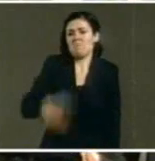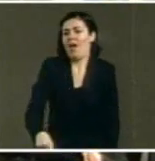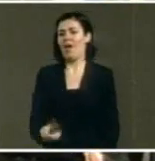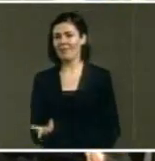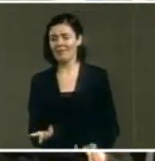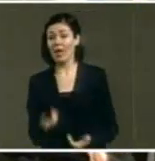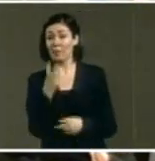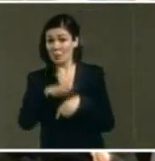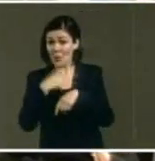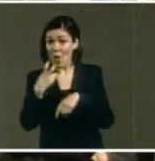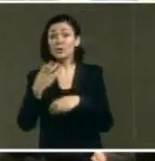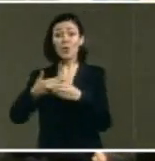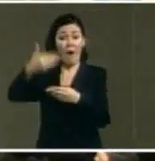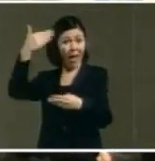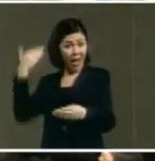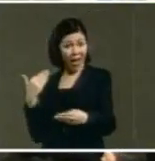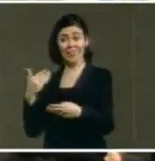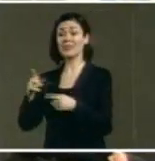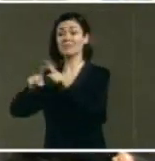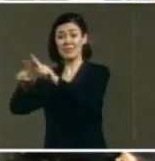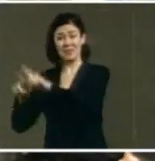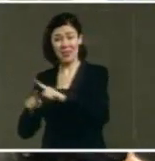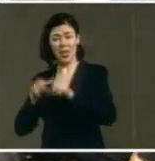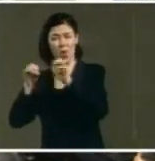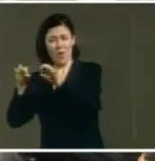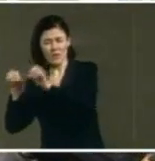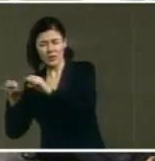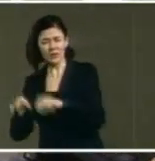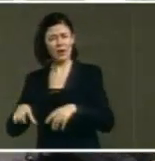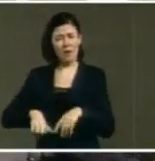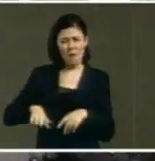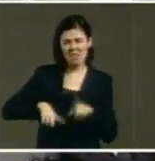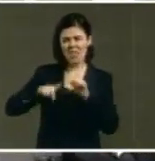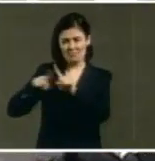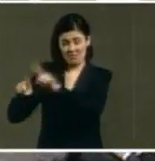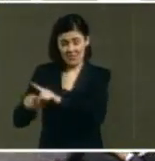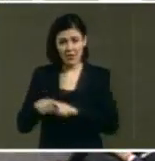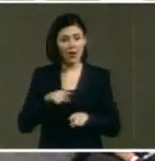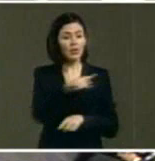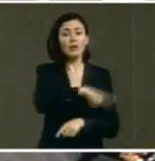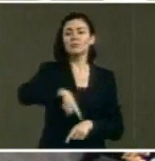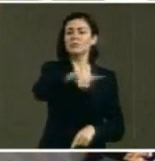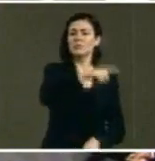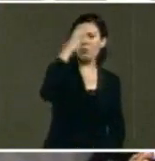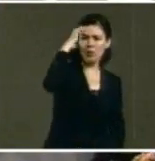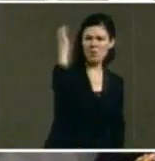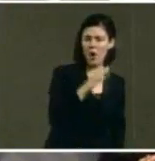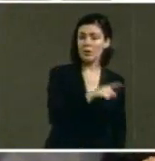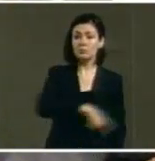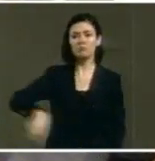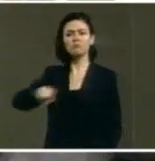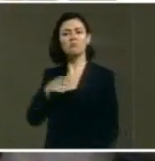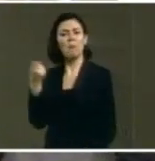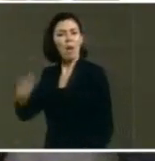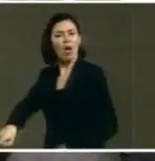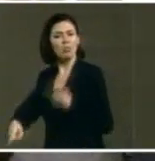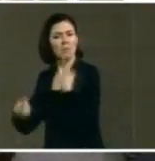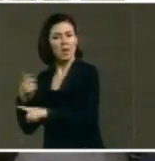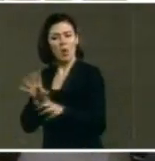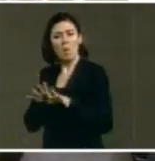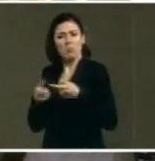Estado y ponerlas a su servicio. Y algo más importante, no habría quien les hiciera frente a esos